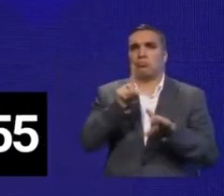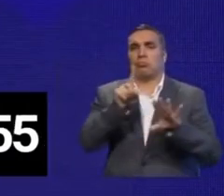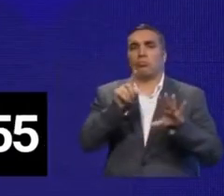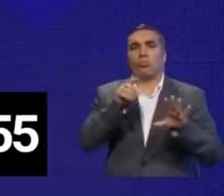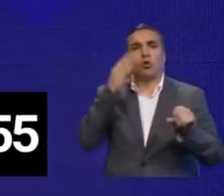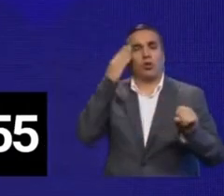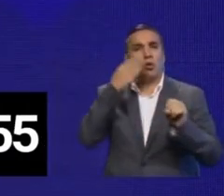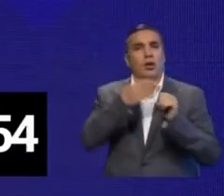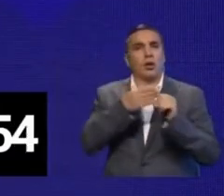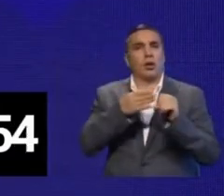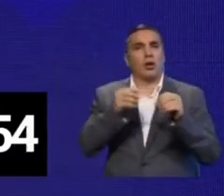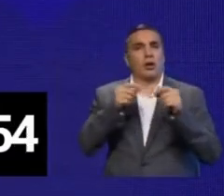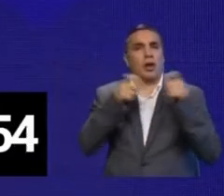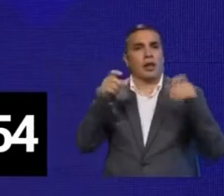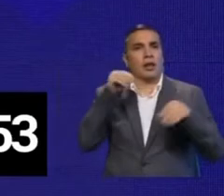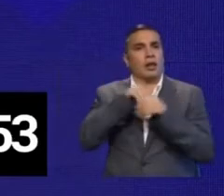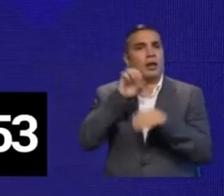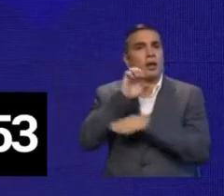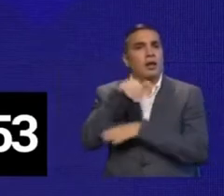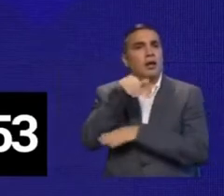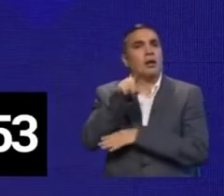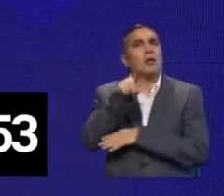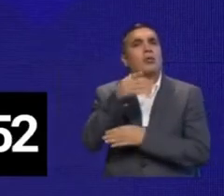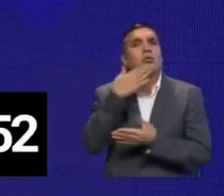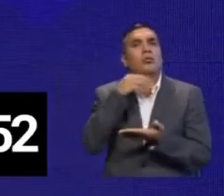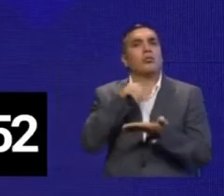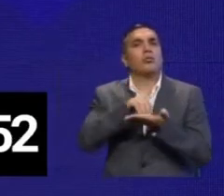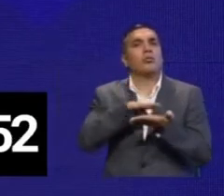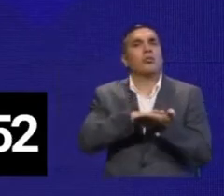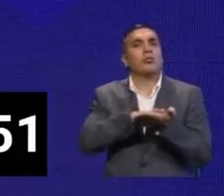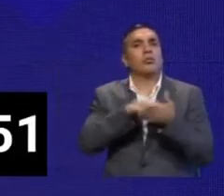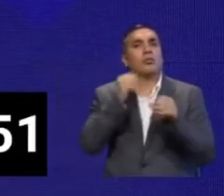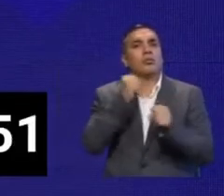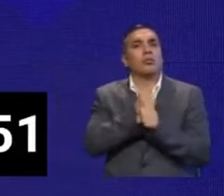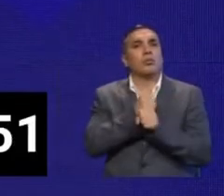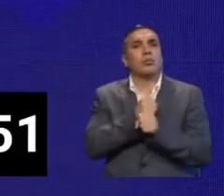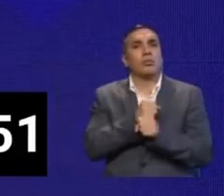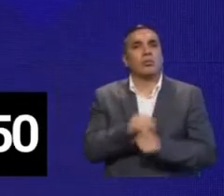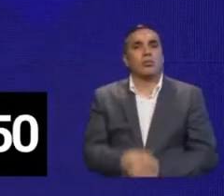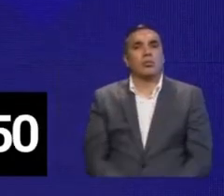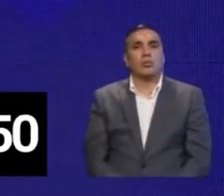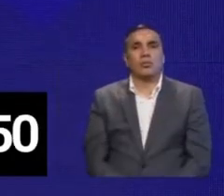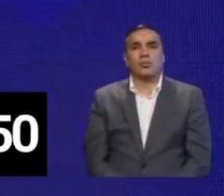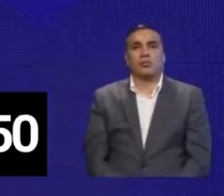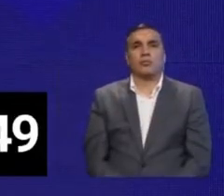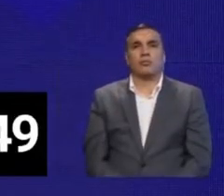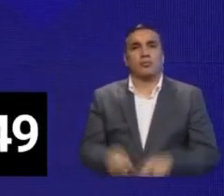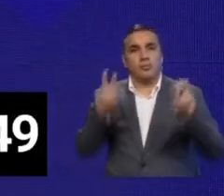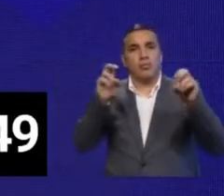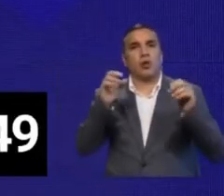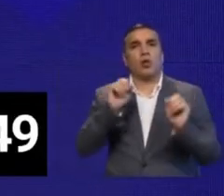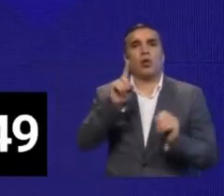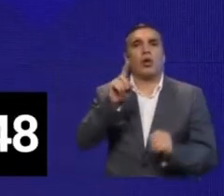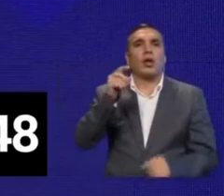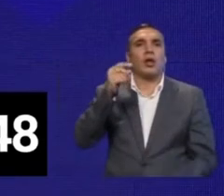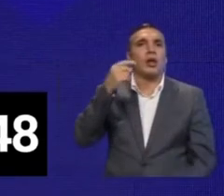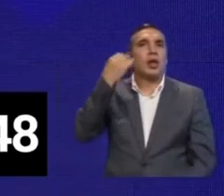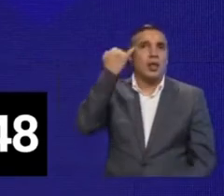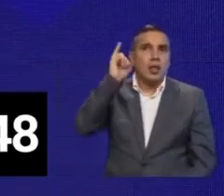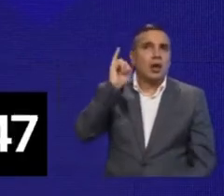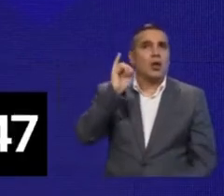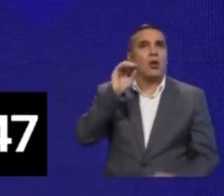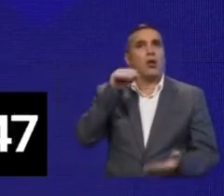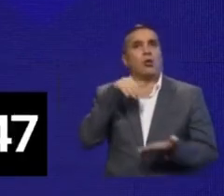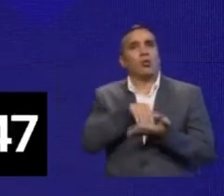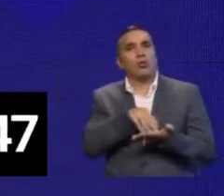grande para el Ecuador y este reto tiene que ver con una aplicación de medidas prácticas más que doctrinarias o teológicas,